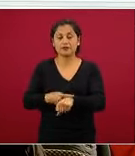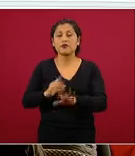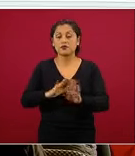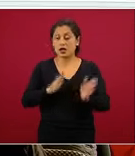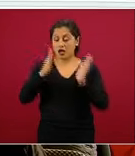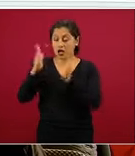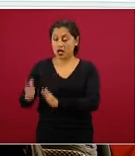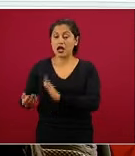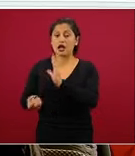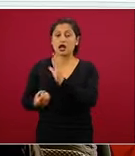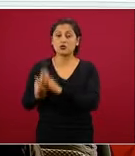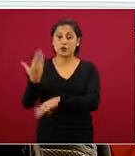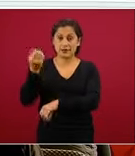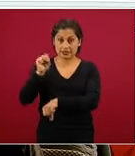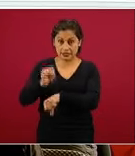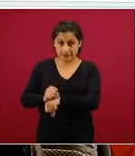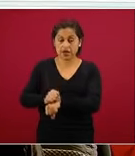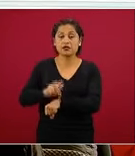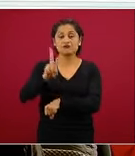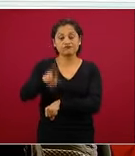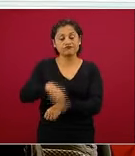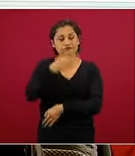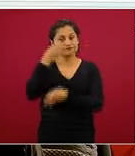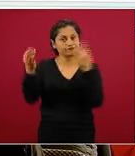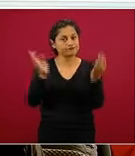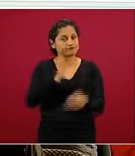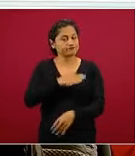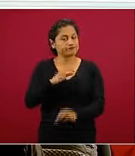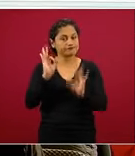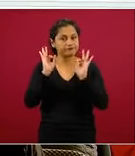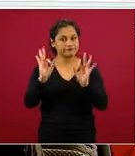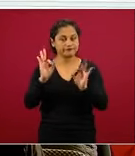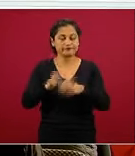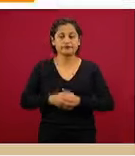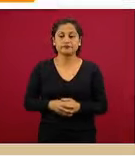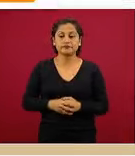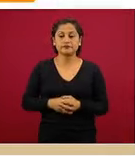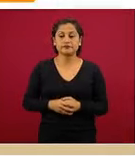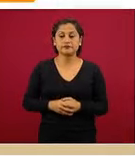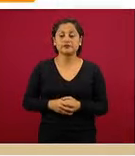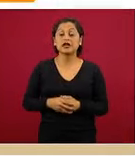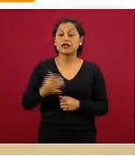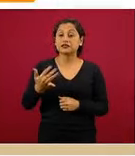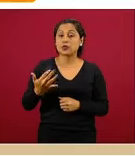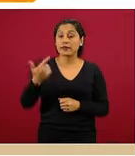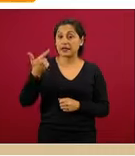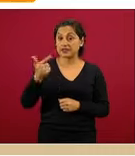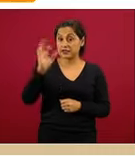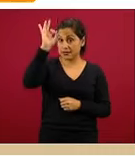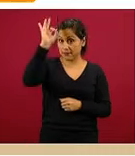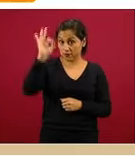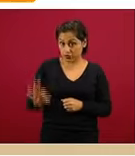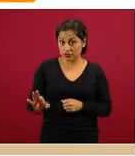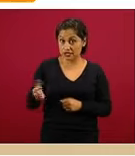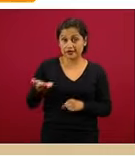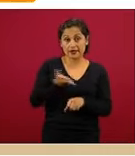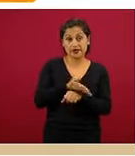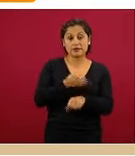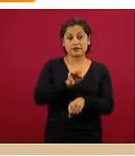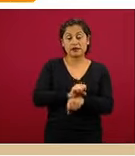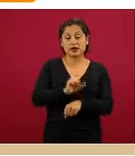nuevas buenas noticias en la tendencia que tenemos. Llegamos a tener 57% en la semana